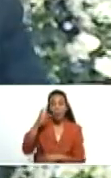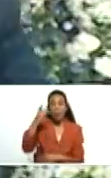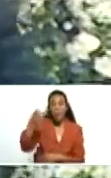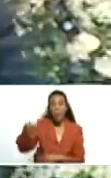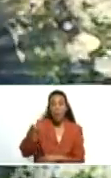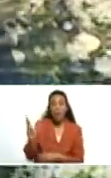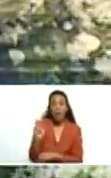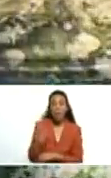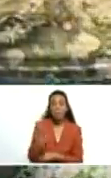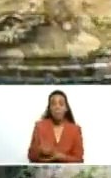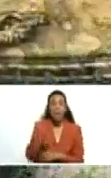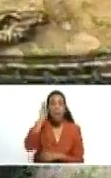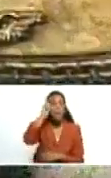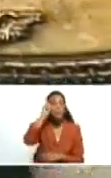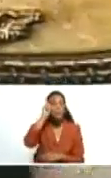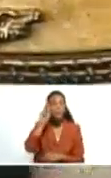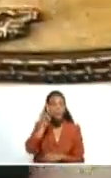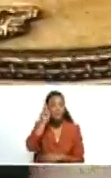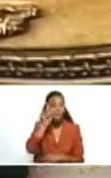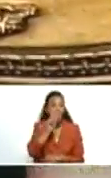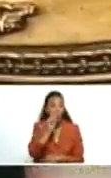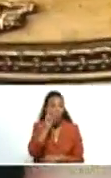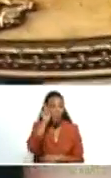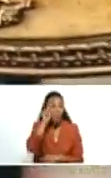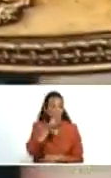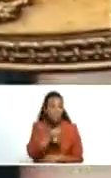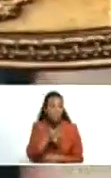el profesor Acuña,